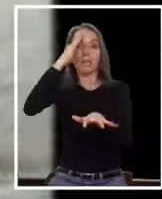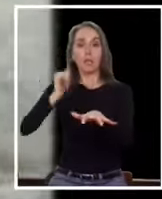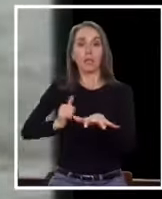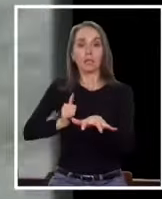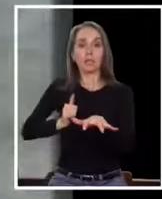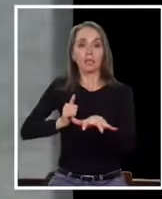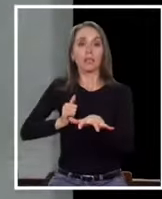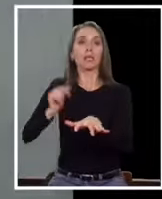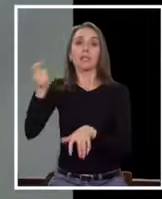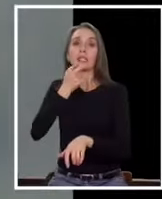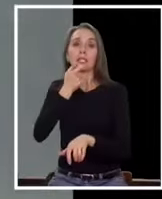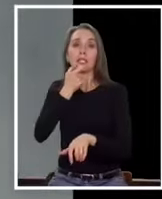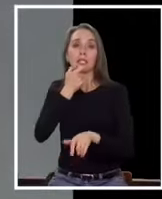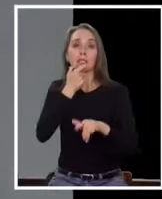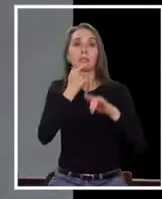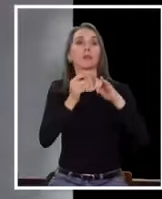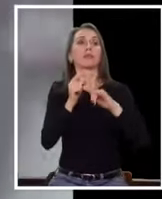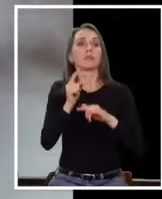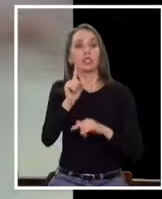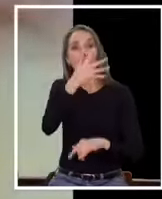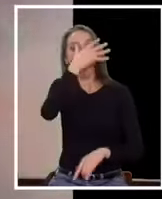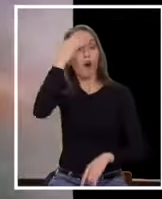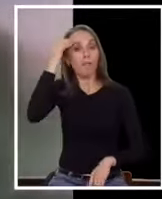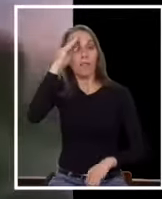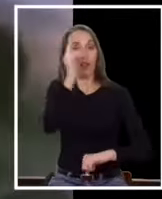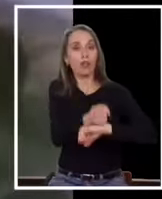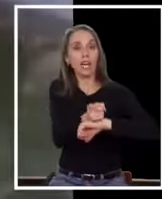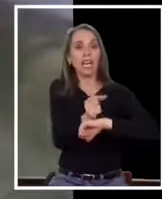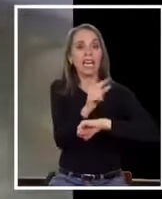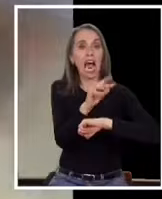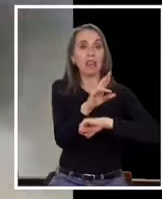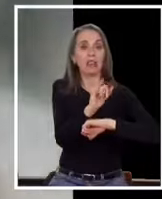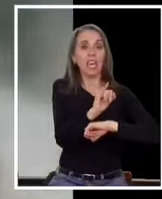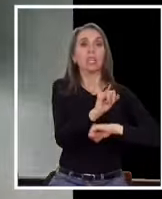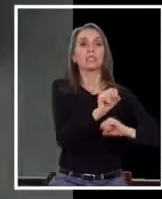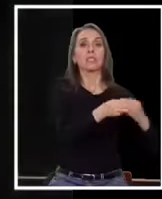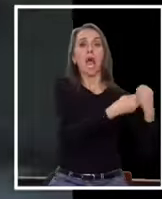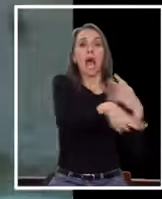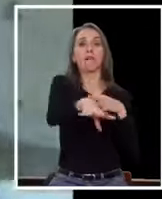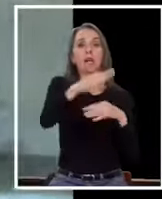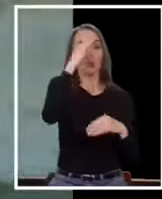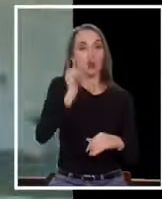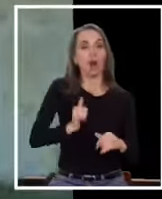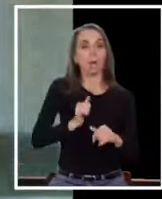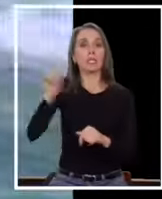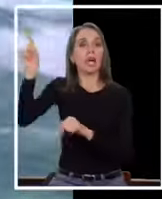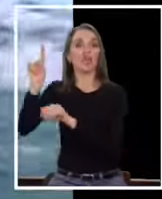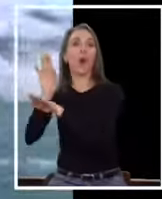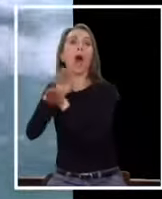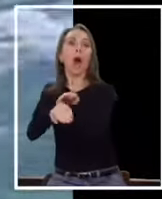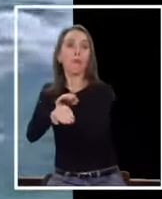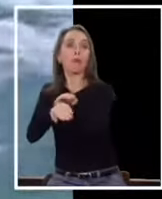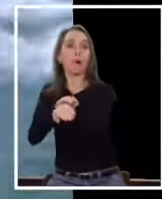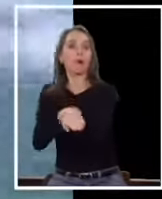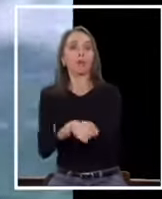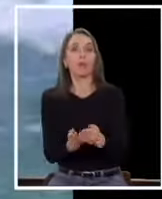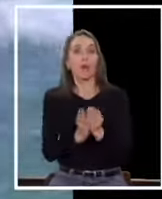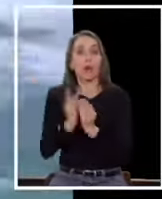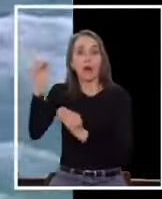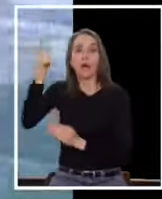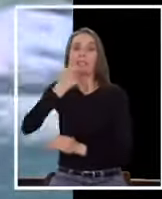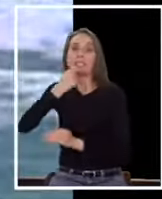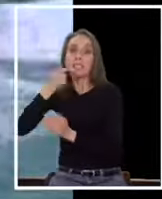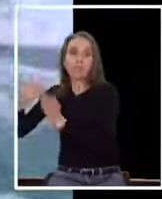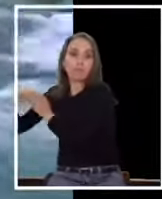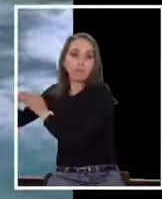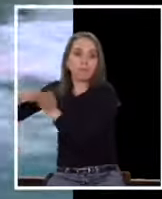imperio británico no dejó olvidadas como el dictador Galtieri supuso. Porque justamente zarpó desde Inglaterra la